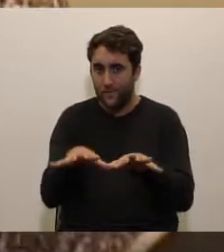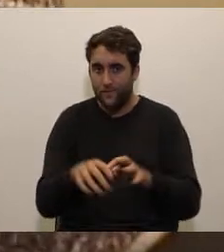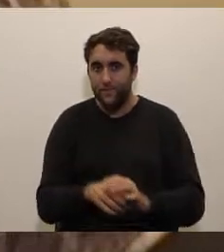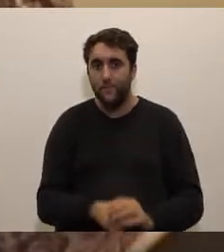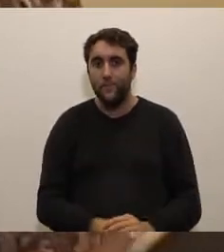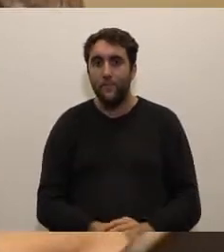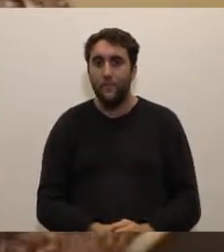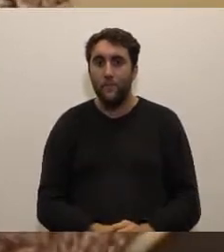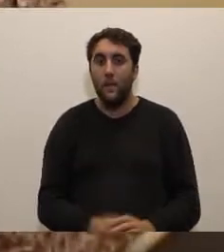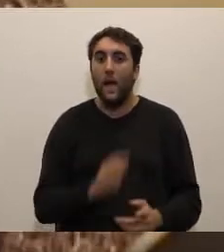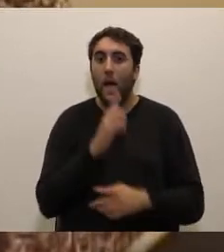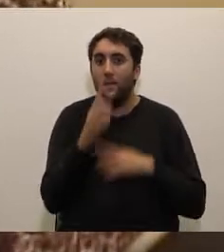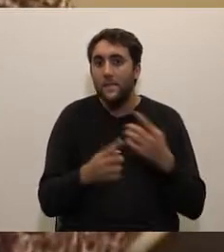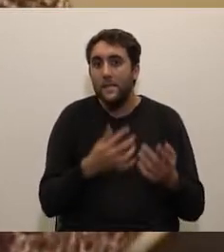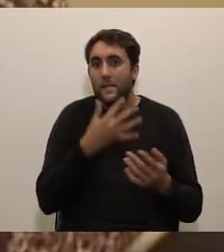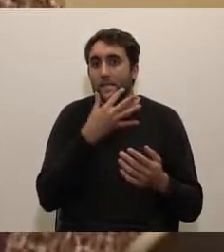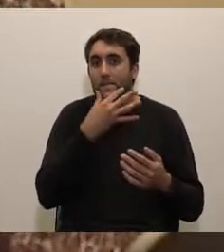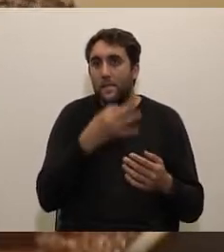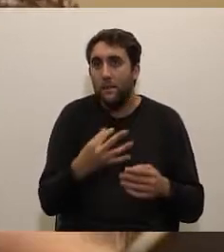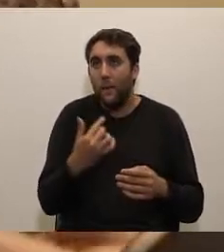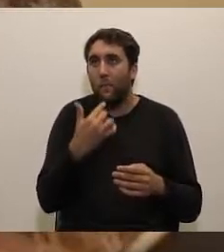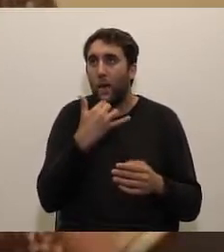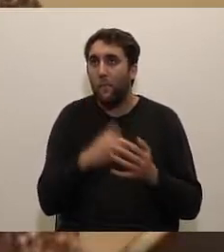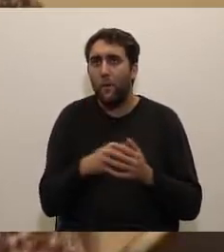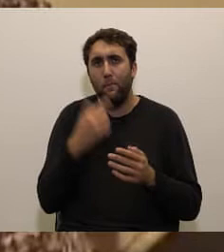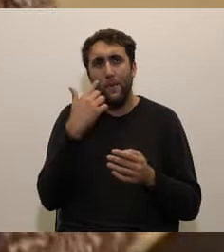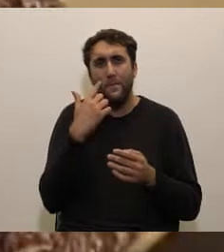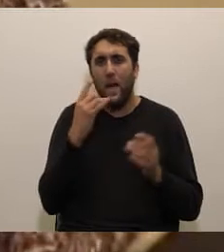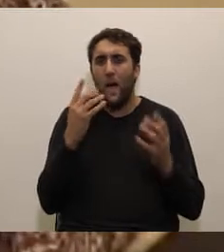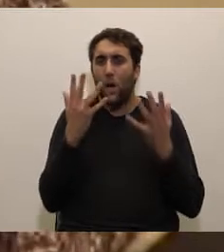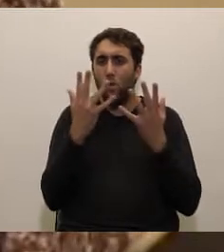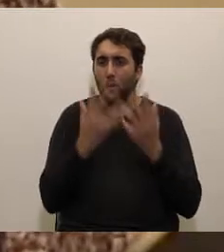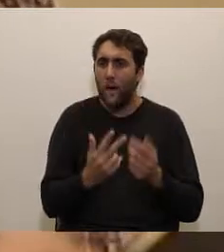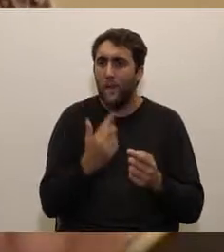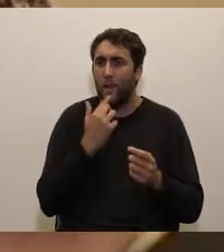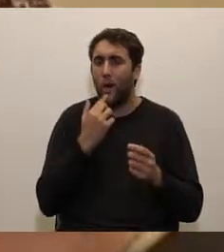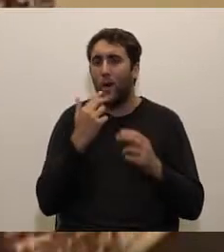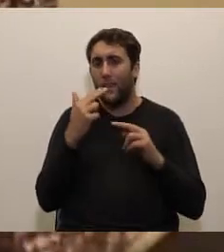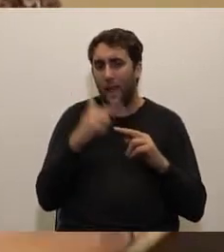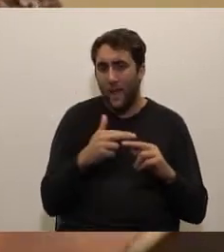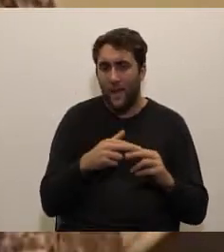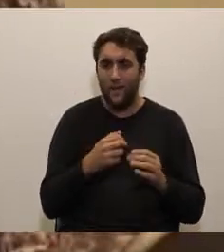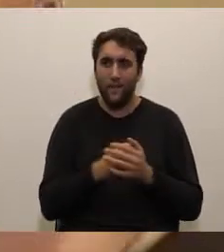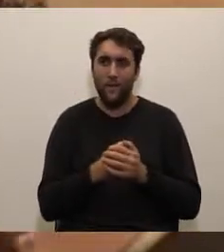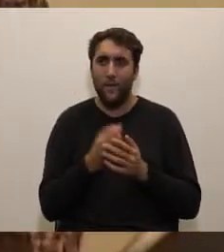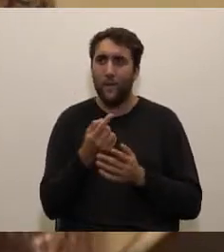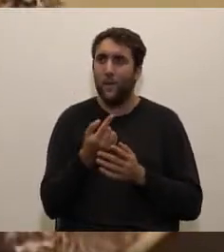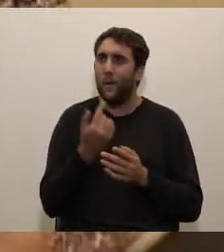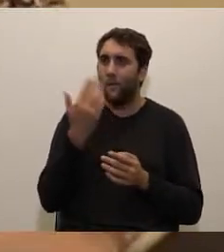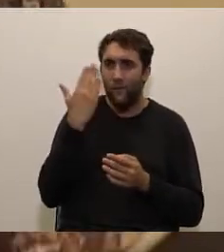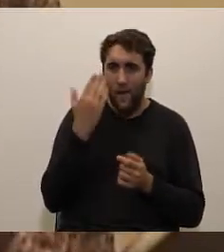Digamos que a veces simplemente hacer algo como mecánicamente en redes sociales, difundir